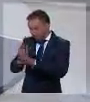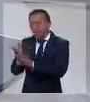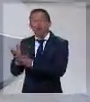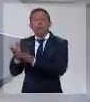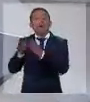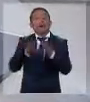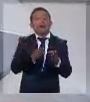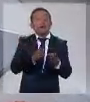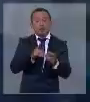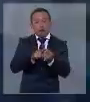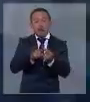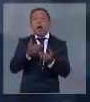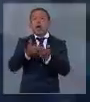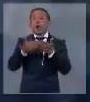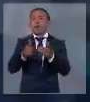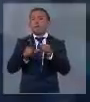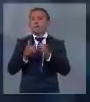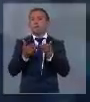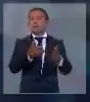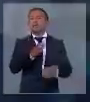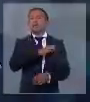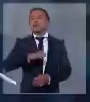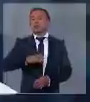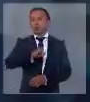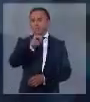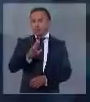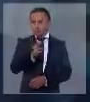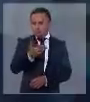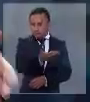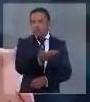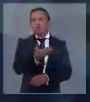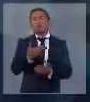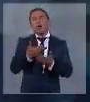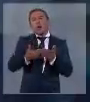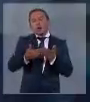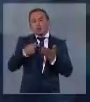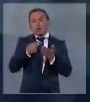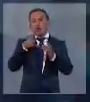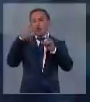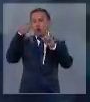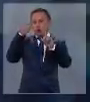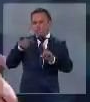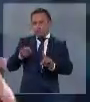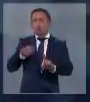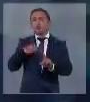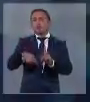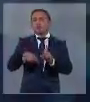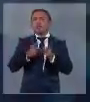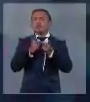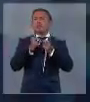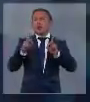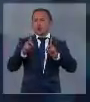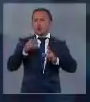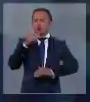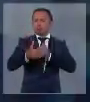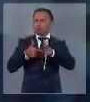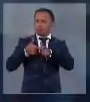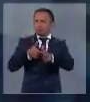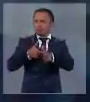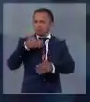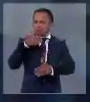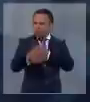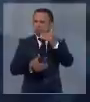candidato Rodríguez Calderón. Aquí están los objetivos de desarrollo sostenible, un compromiso en nuestro país, y entre otras cosas nos